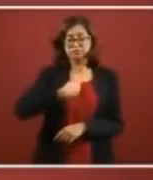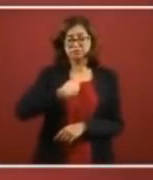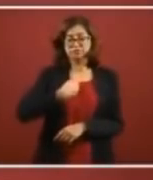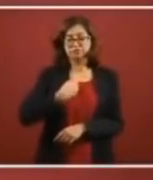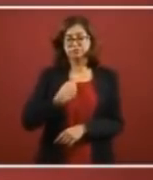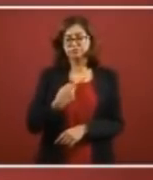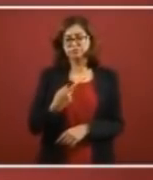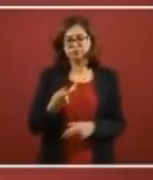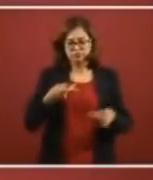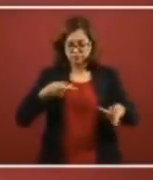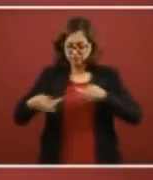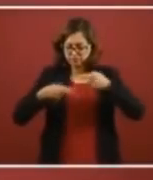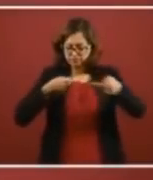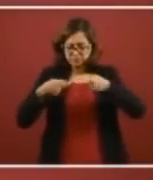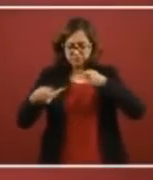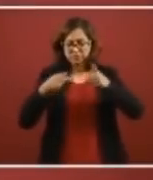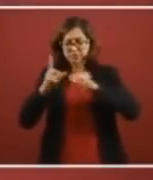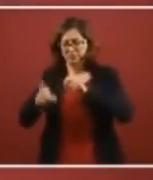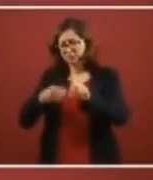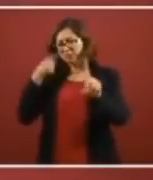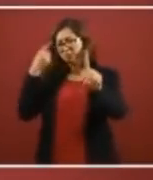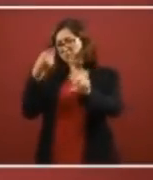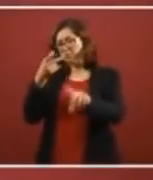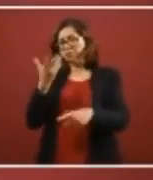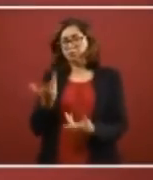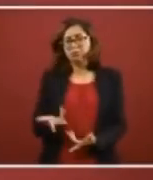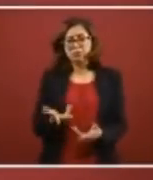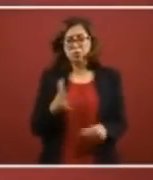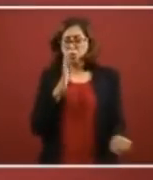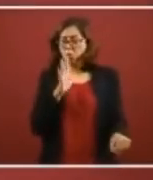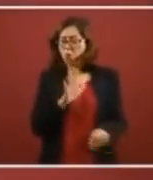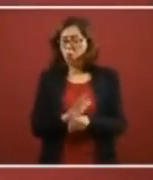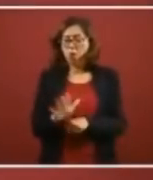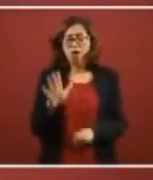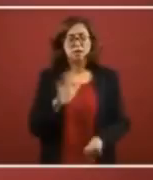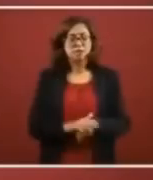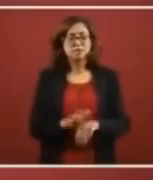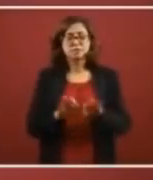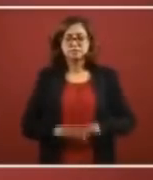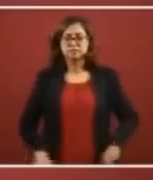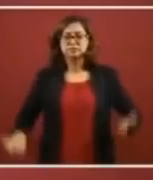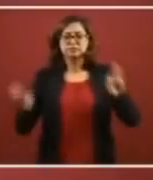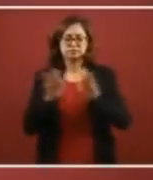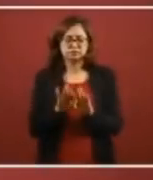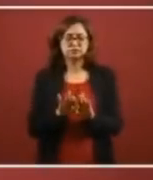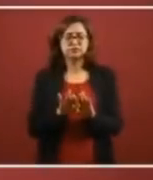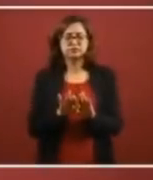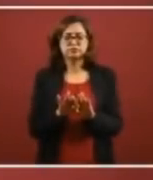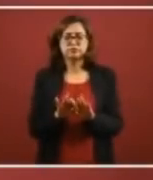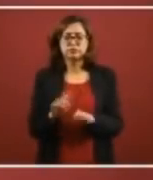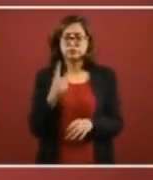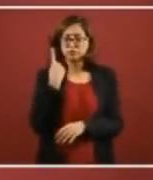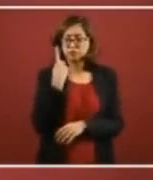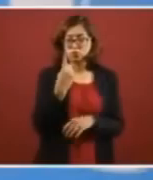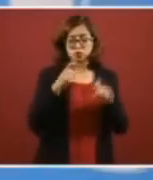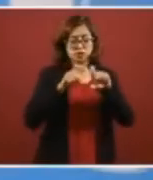cuál es el plan, cuál es la esencia, dígalo en una